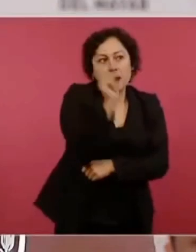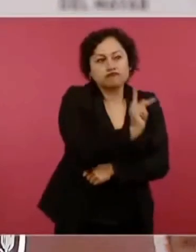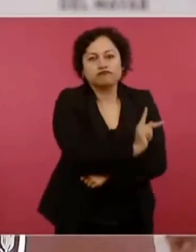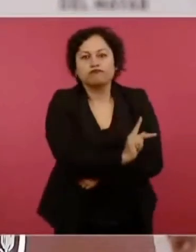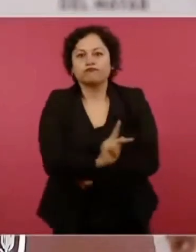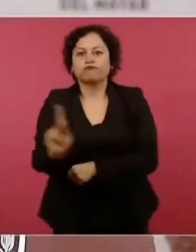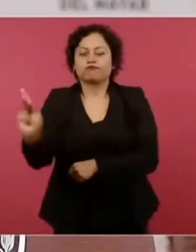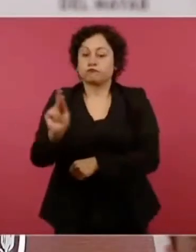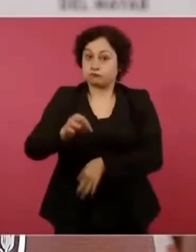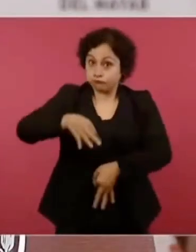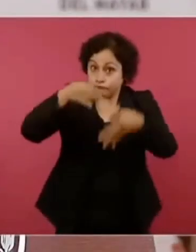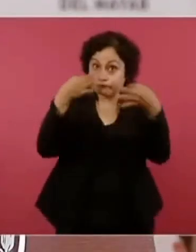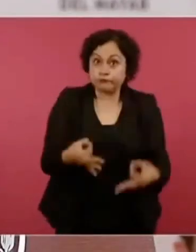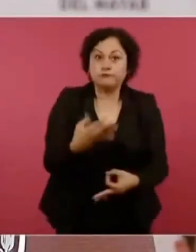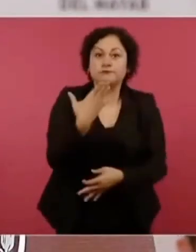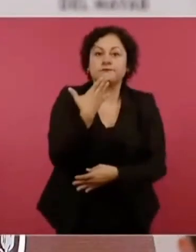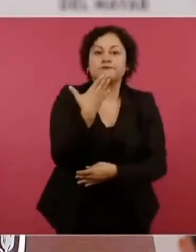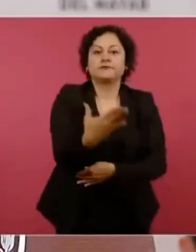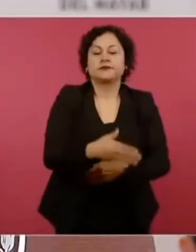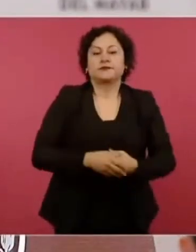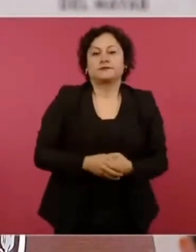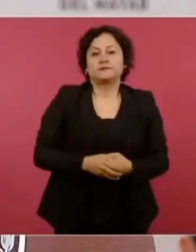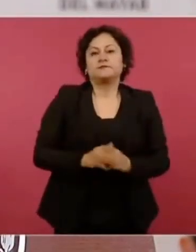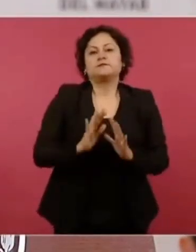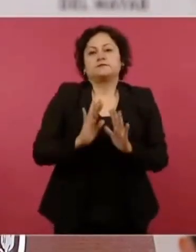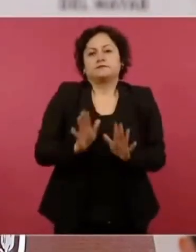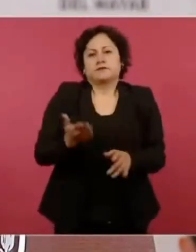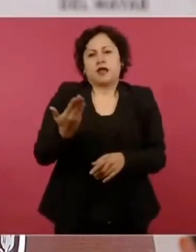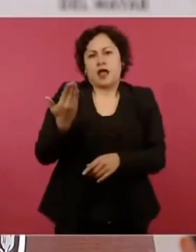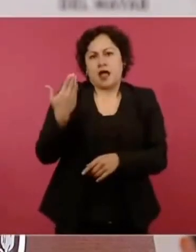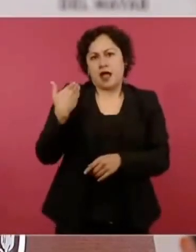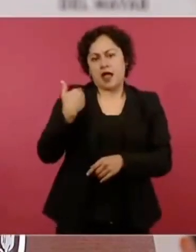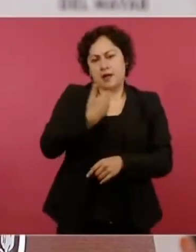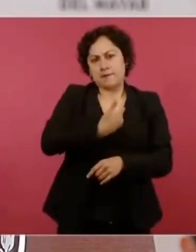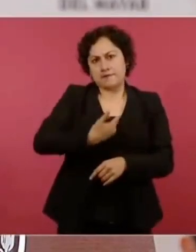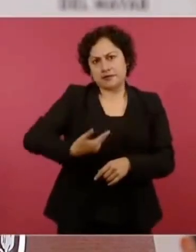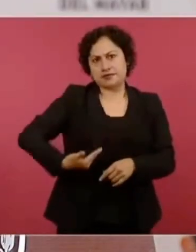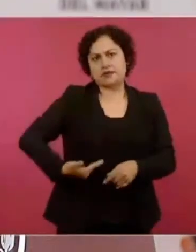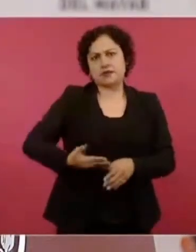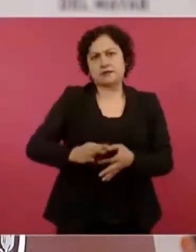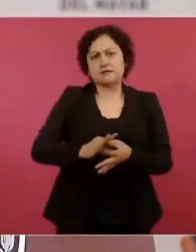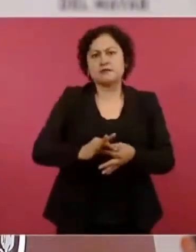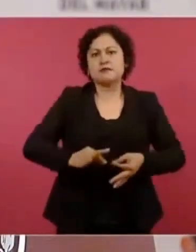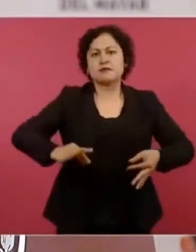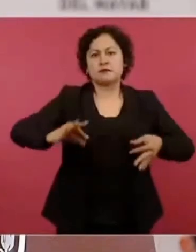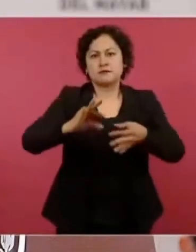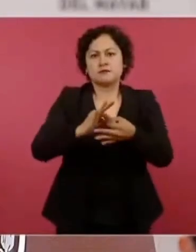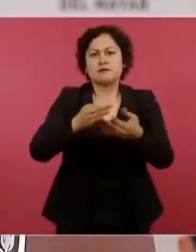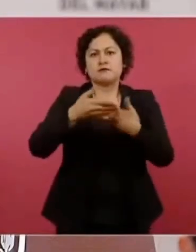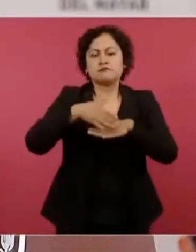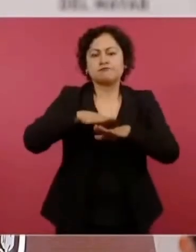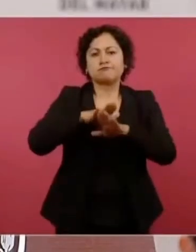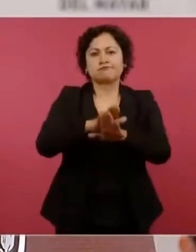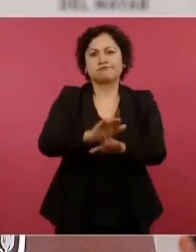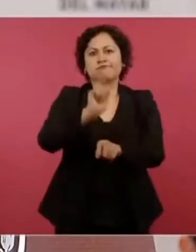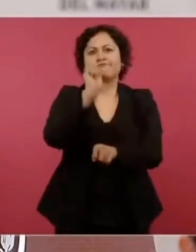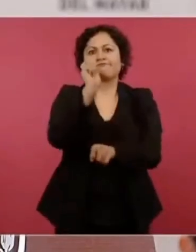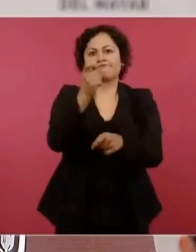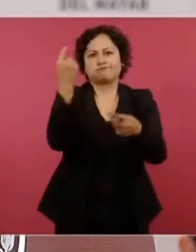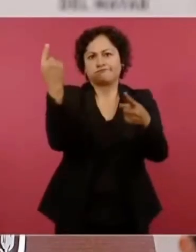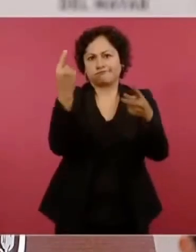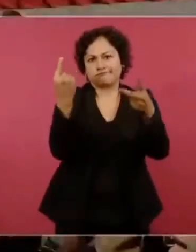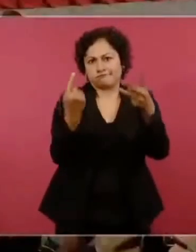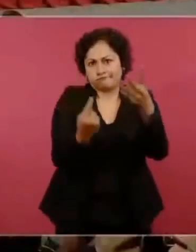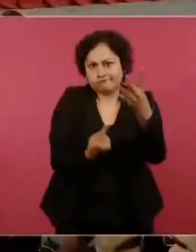Como ya refirió el señor presidente, en este marco claro y definido